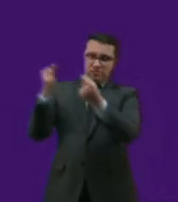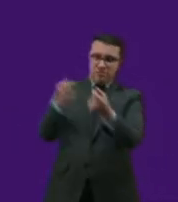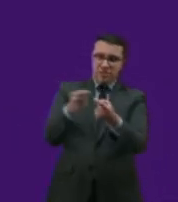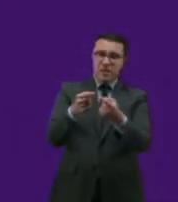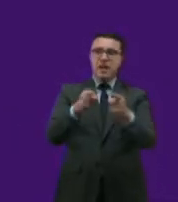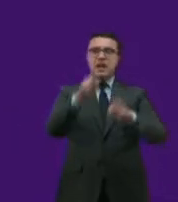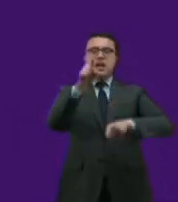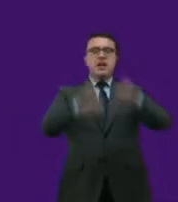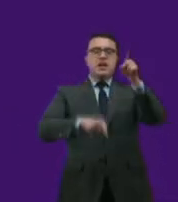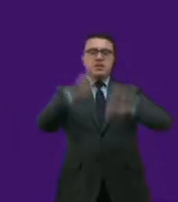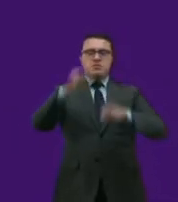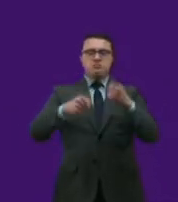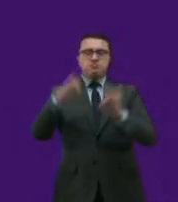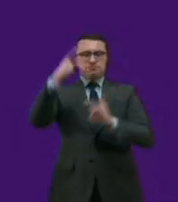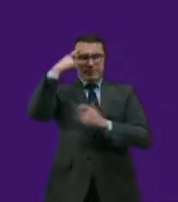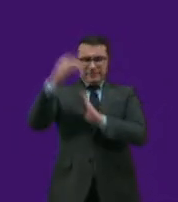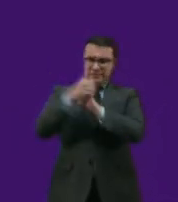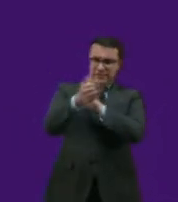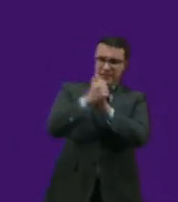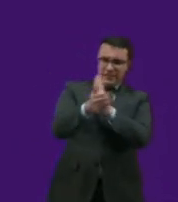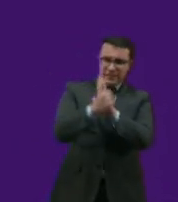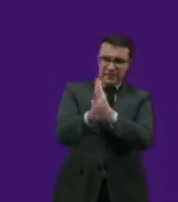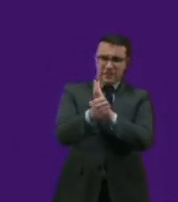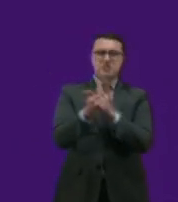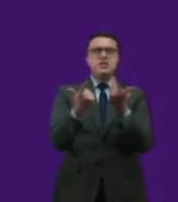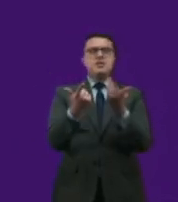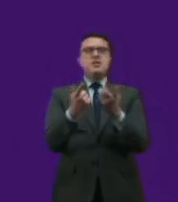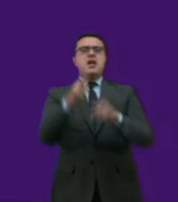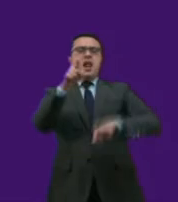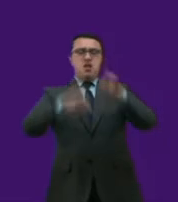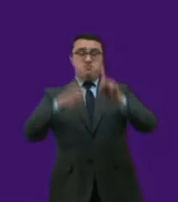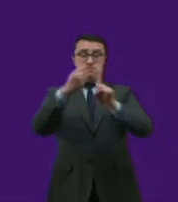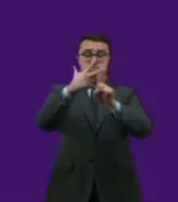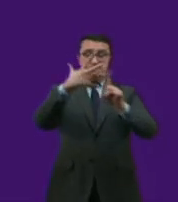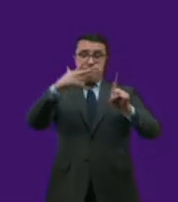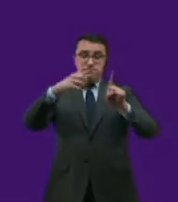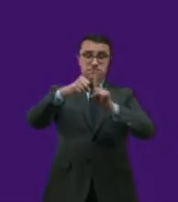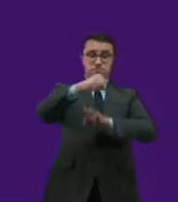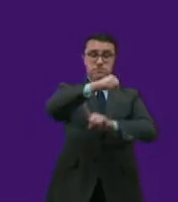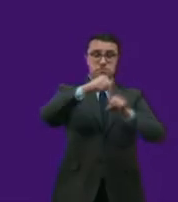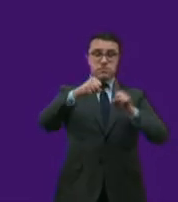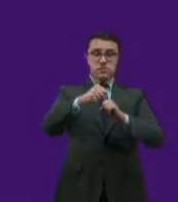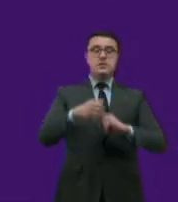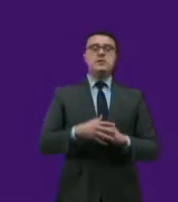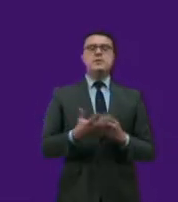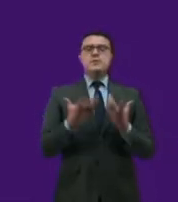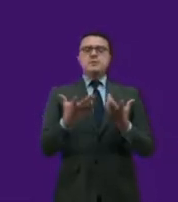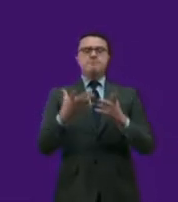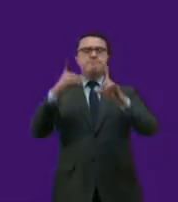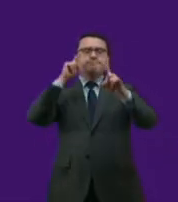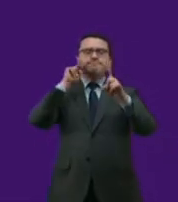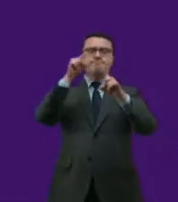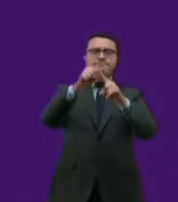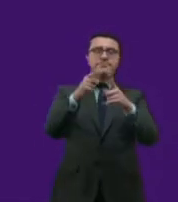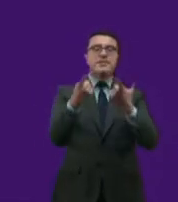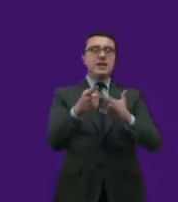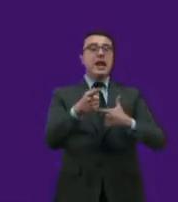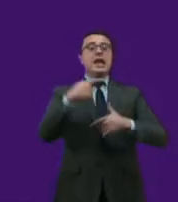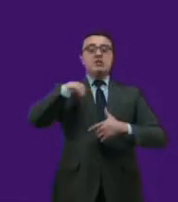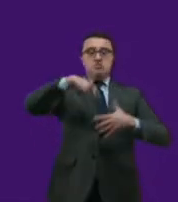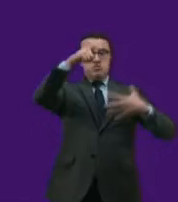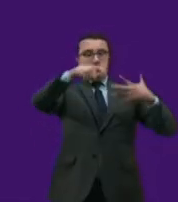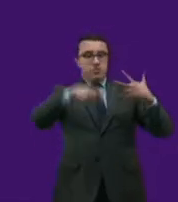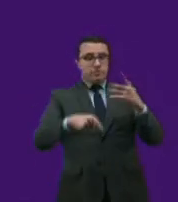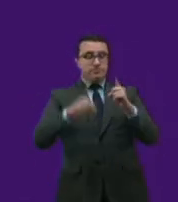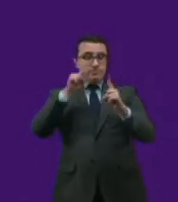agencia de talento. Hay otros inversionistas que buscan impacto social. Entonces, ¿qué es lo que vos necesitas para que te